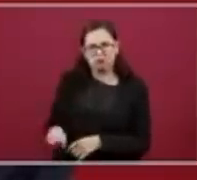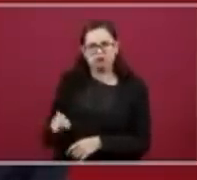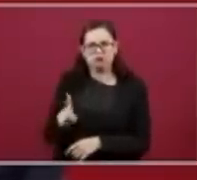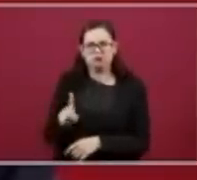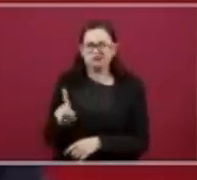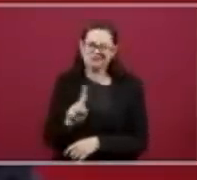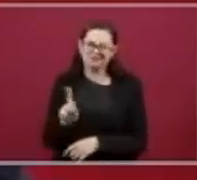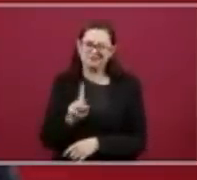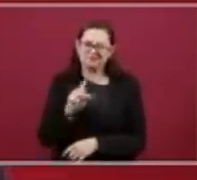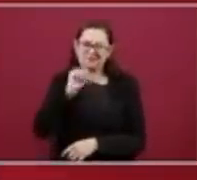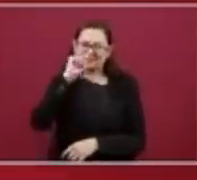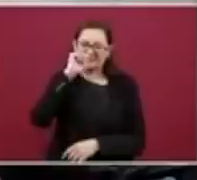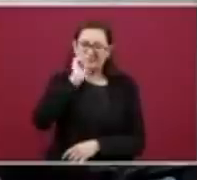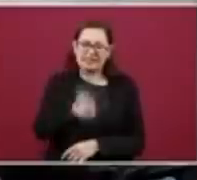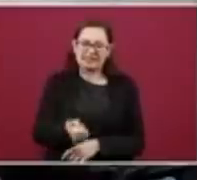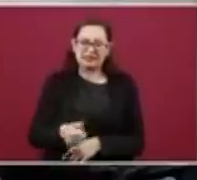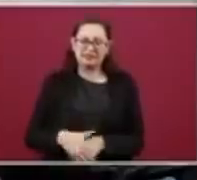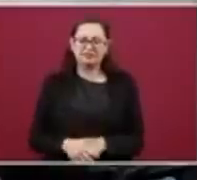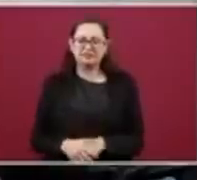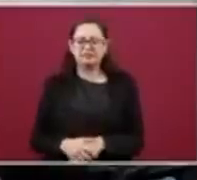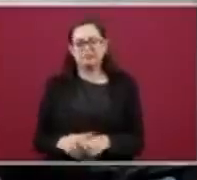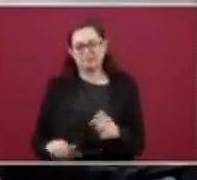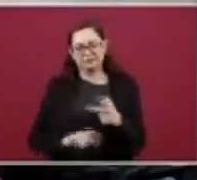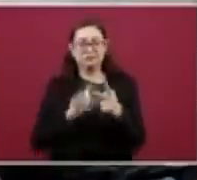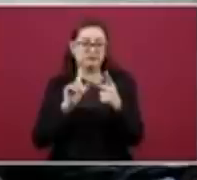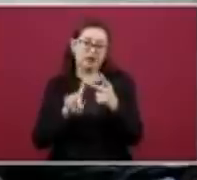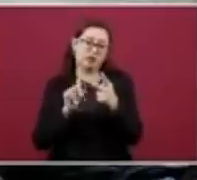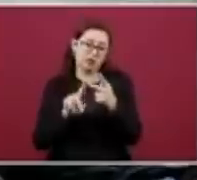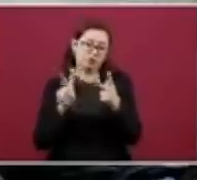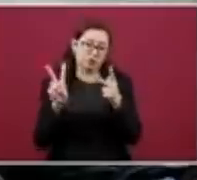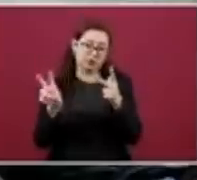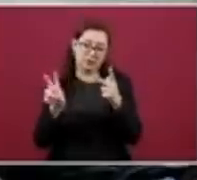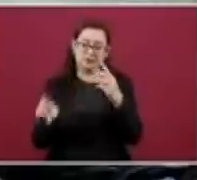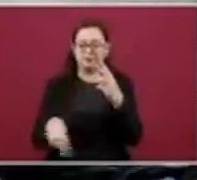tema. Y el tercer tema,